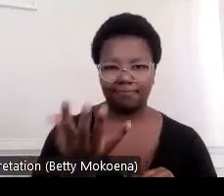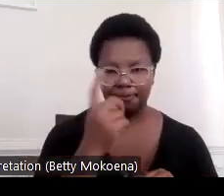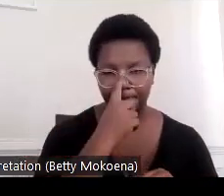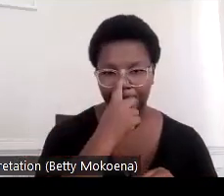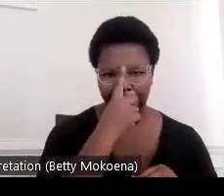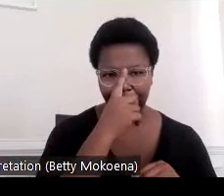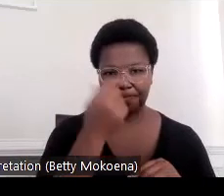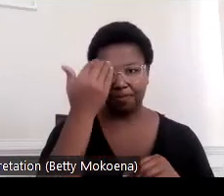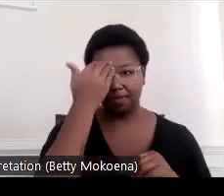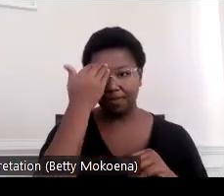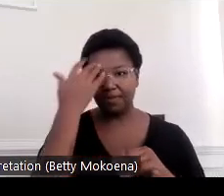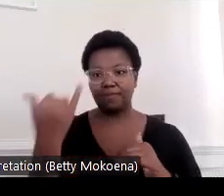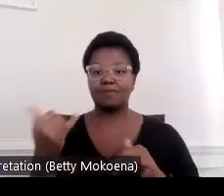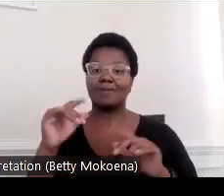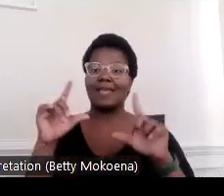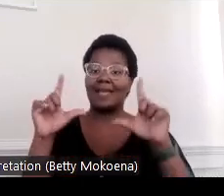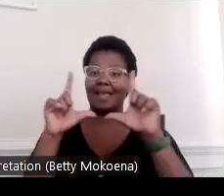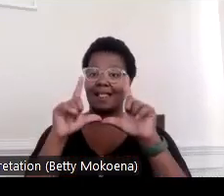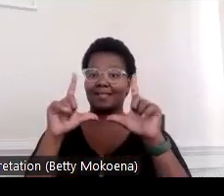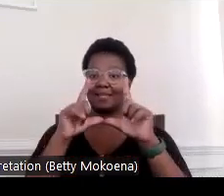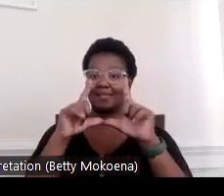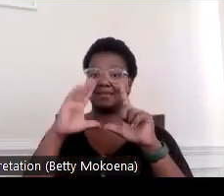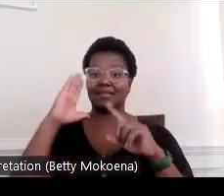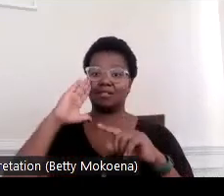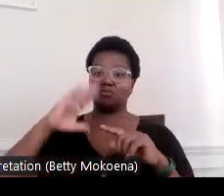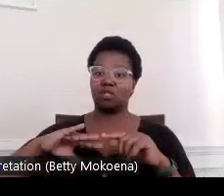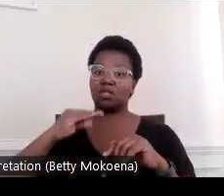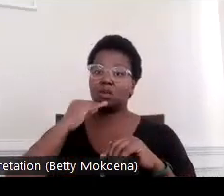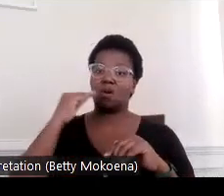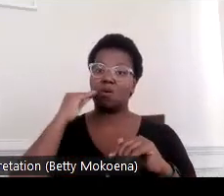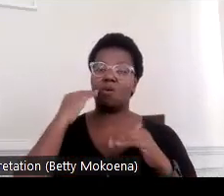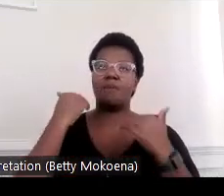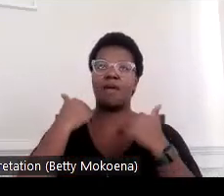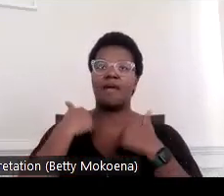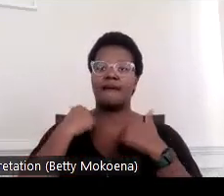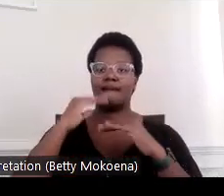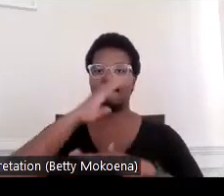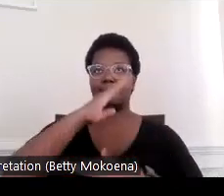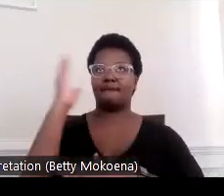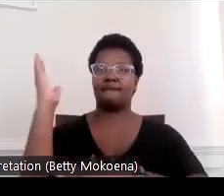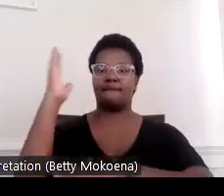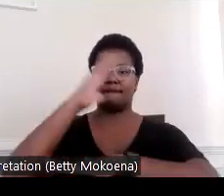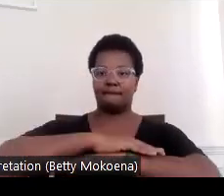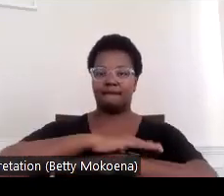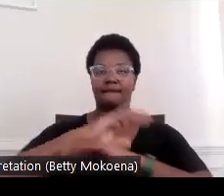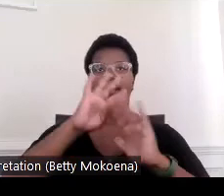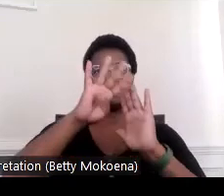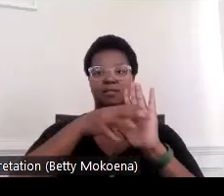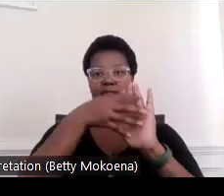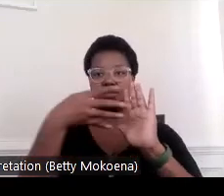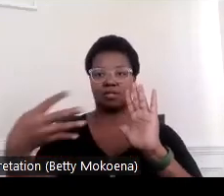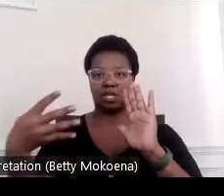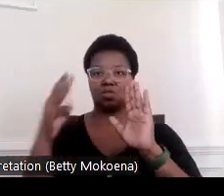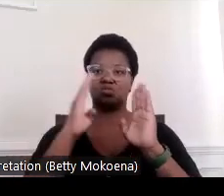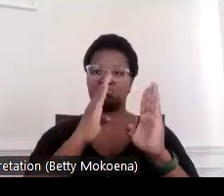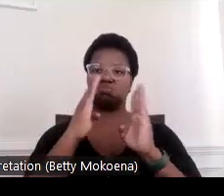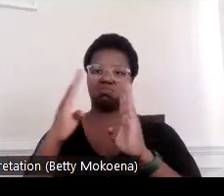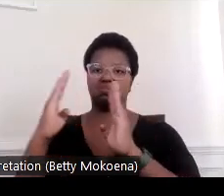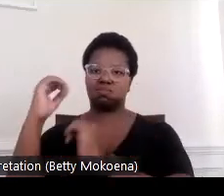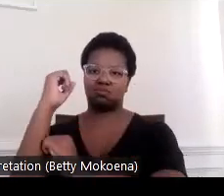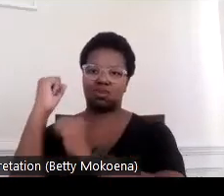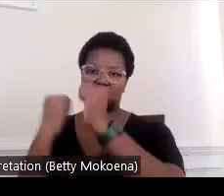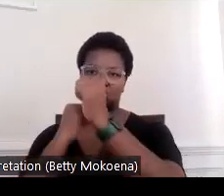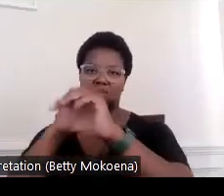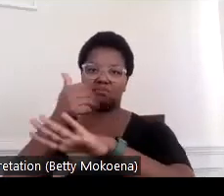puedan controlar su propio horario sé que en los hogares residenciales licenciados o certificados a veces hay días estructurados